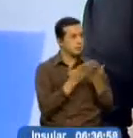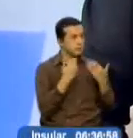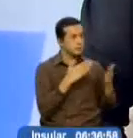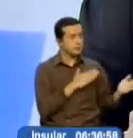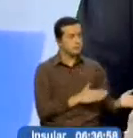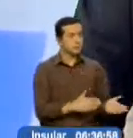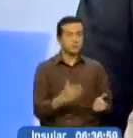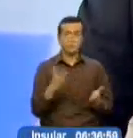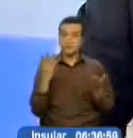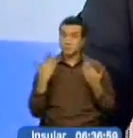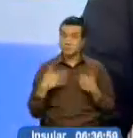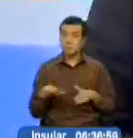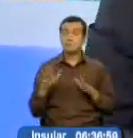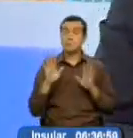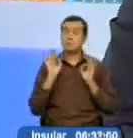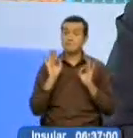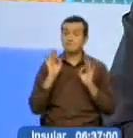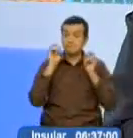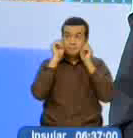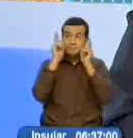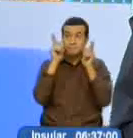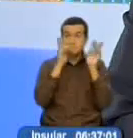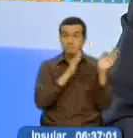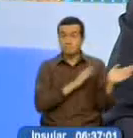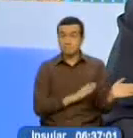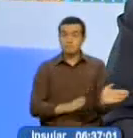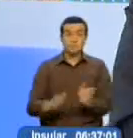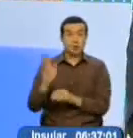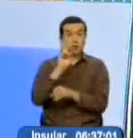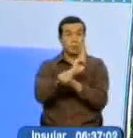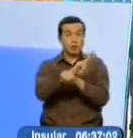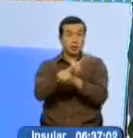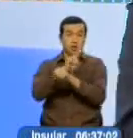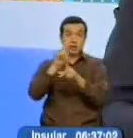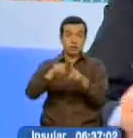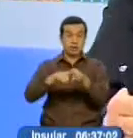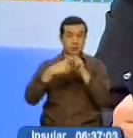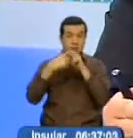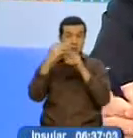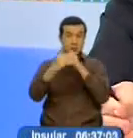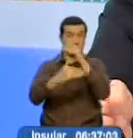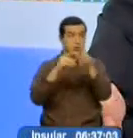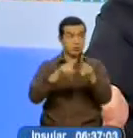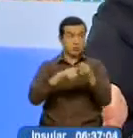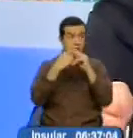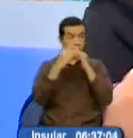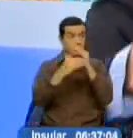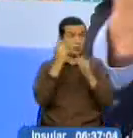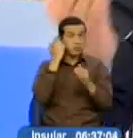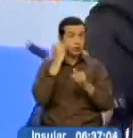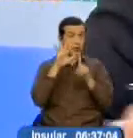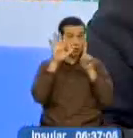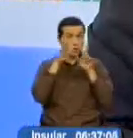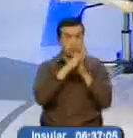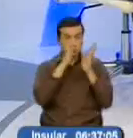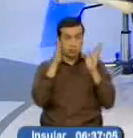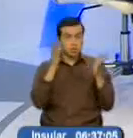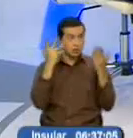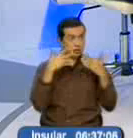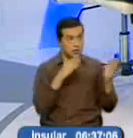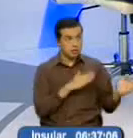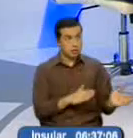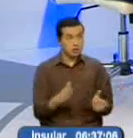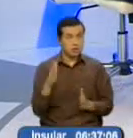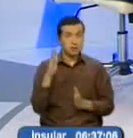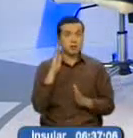gracias. Gracias. Bueno, estaremos atentos al desarrollo de la superintendencia, recién están haciendo, sí, y me imagino que un plazo de 6 meses estará ya con